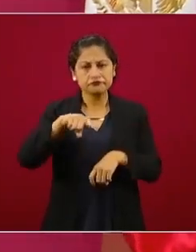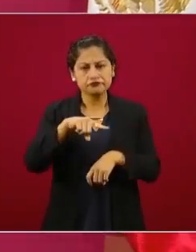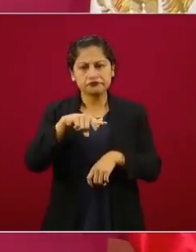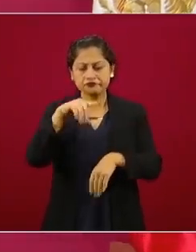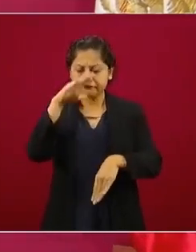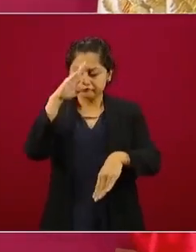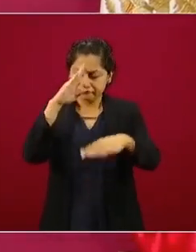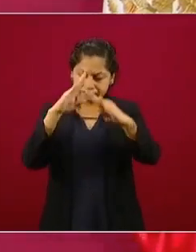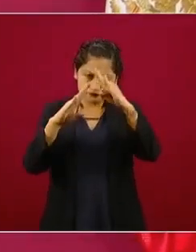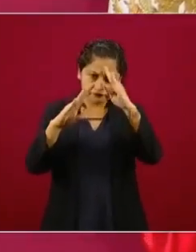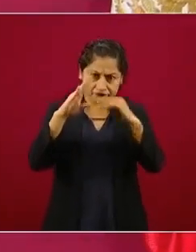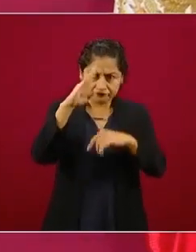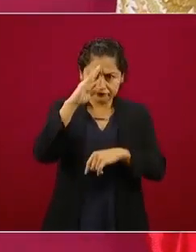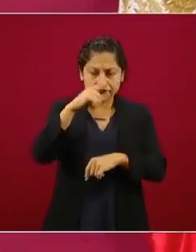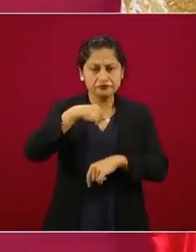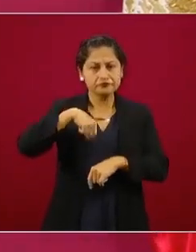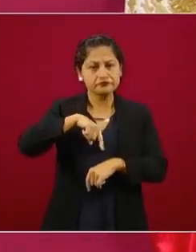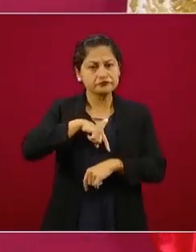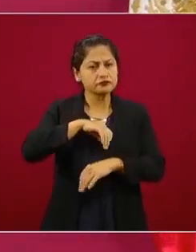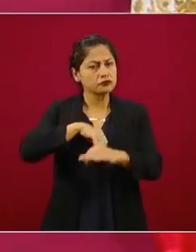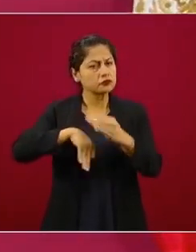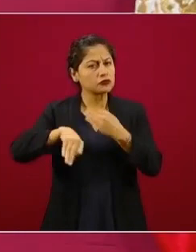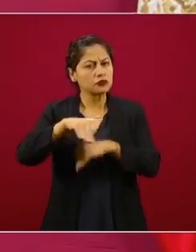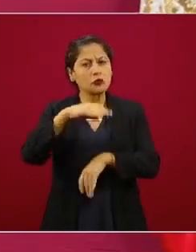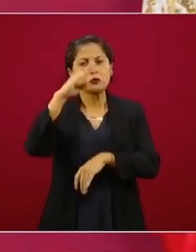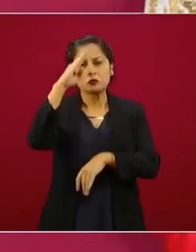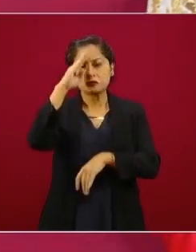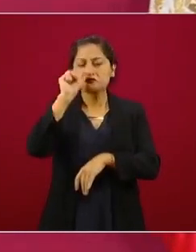ser difícil